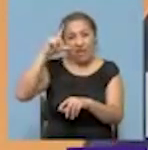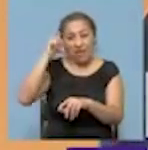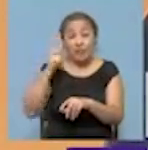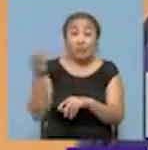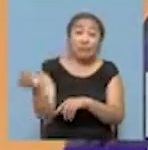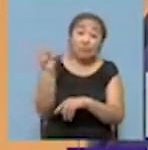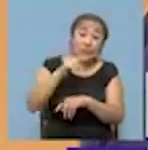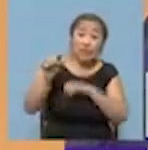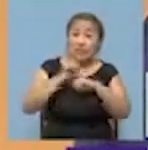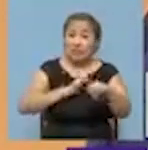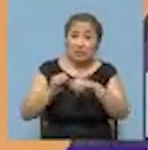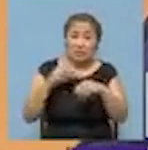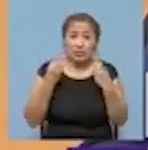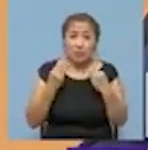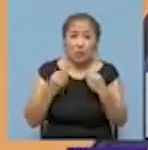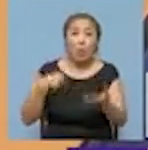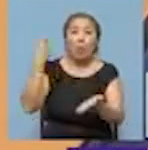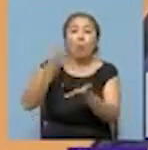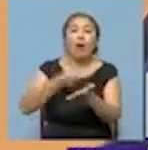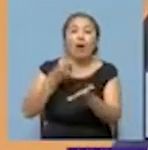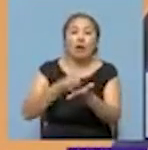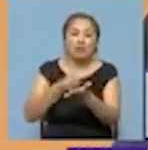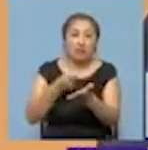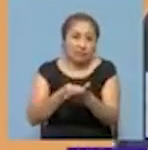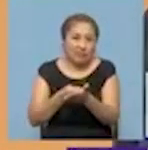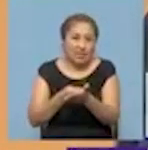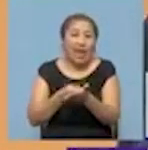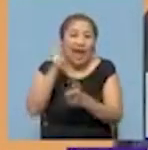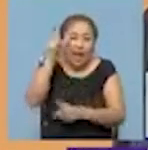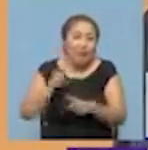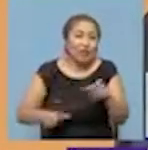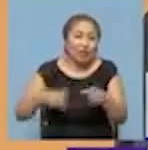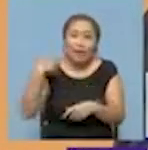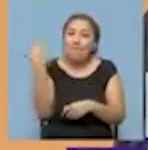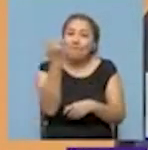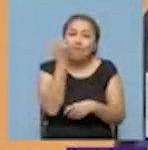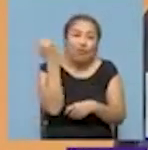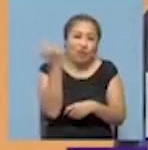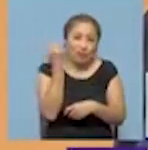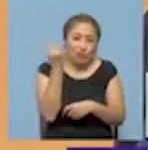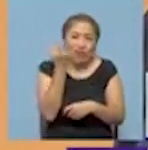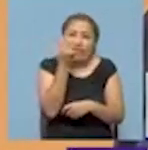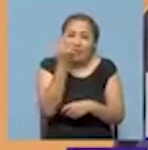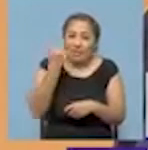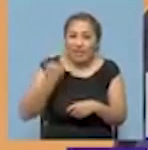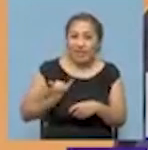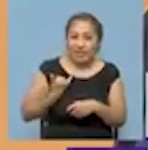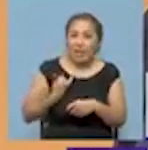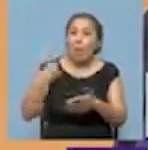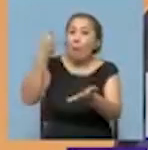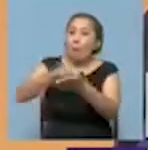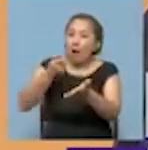tse tung fue íntegramente financiada por jay rockefeller íntegramente lo mismo que la revolución de fidel castro